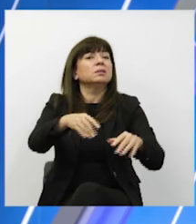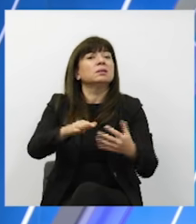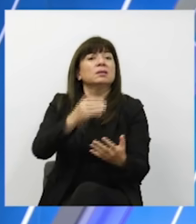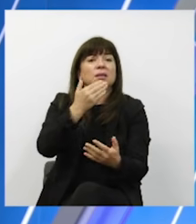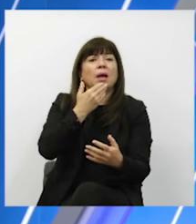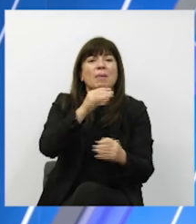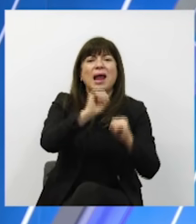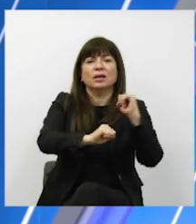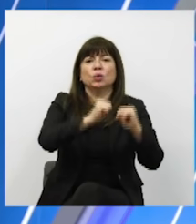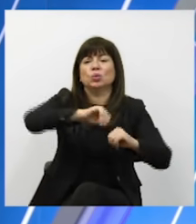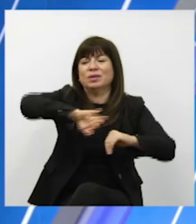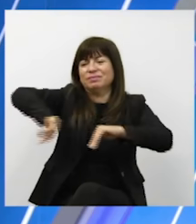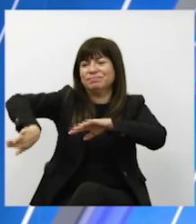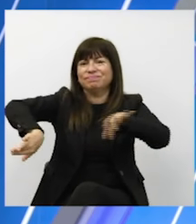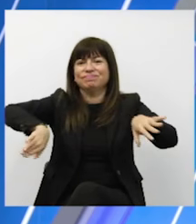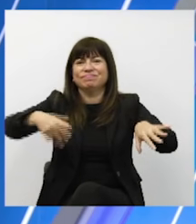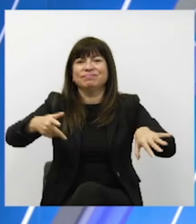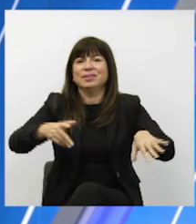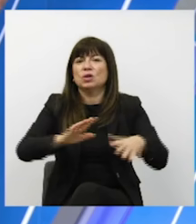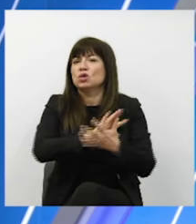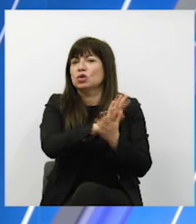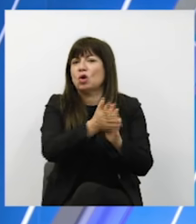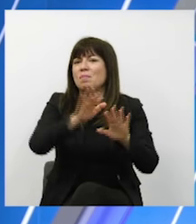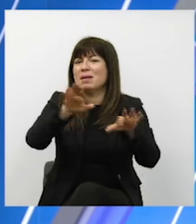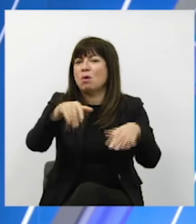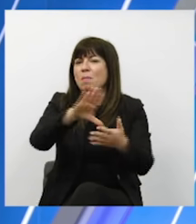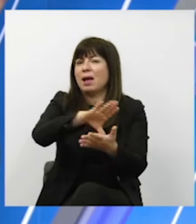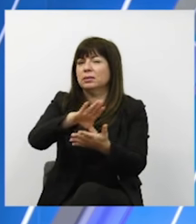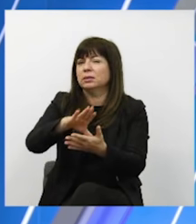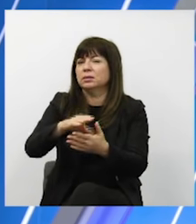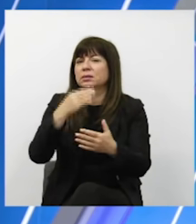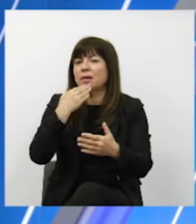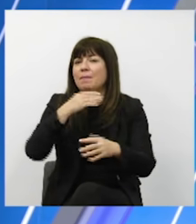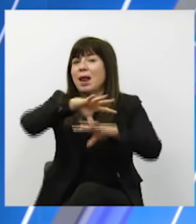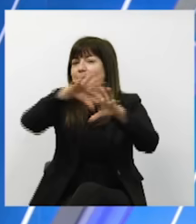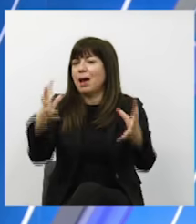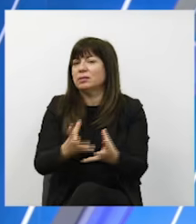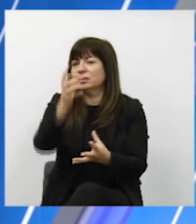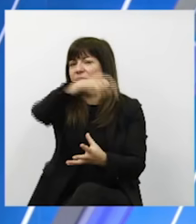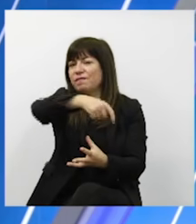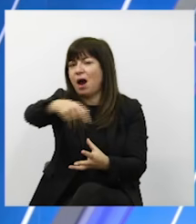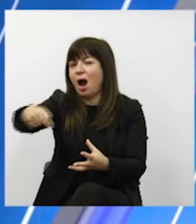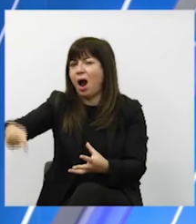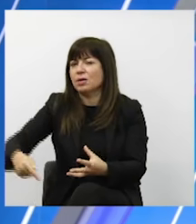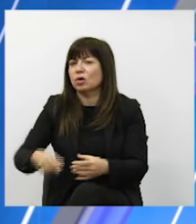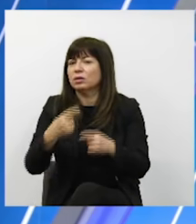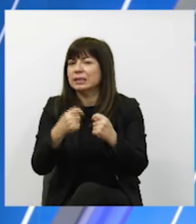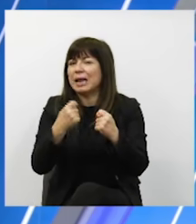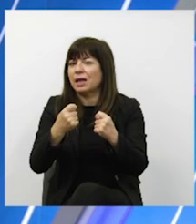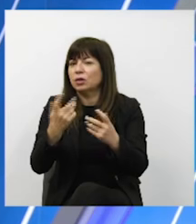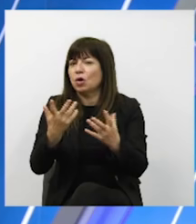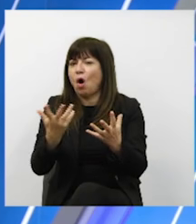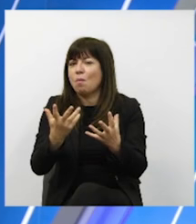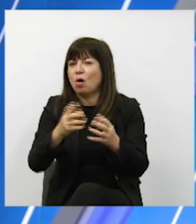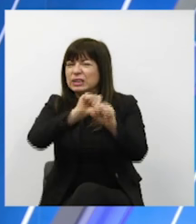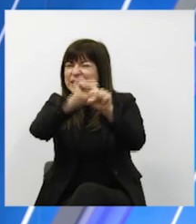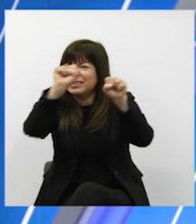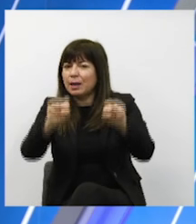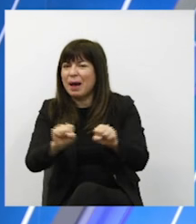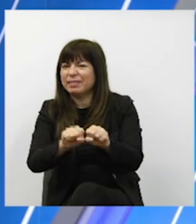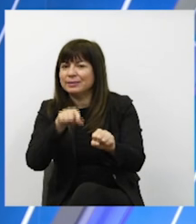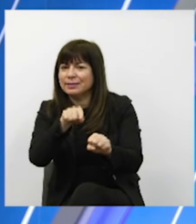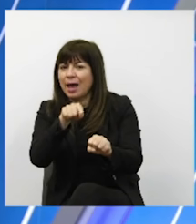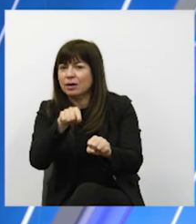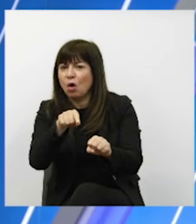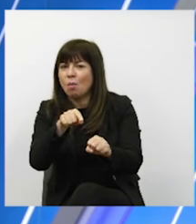a diversificar un poco más su producción y no tenerla todo en un solo país, sino que en varios países, y tratando de robotizar su parte industrial de